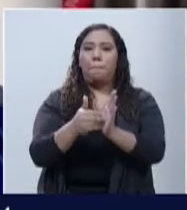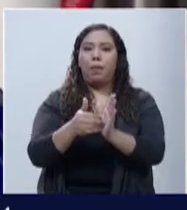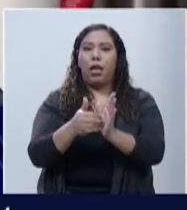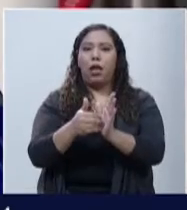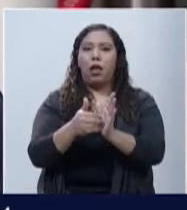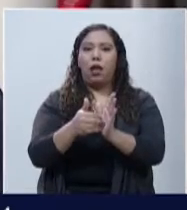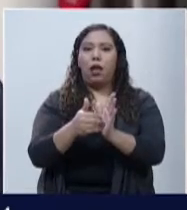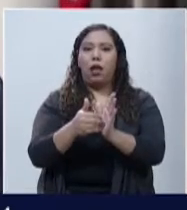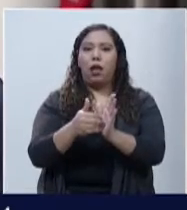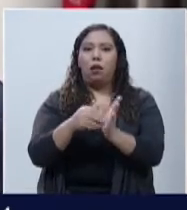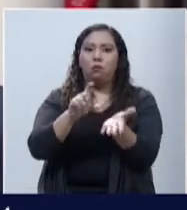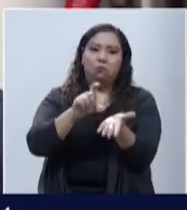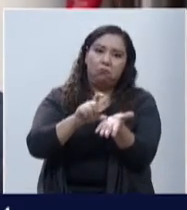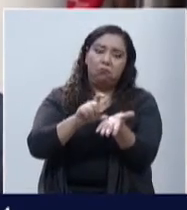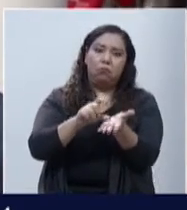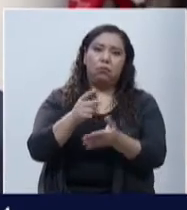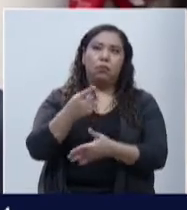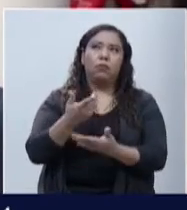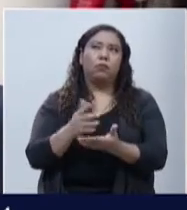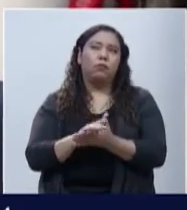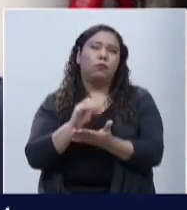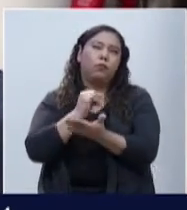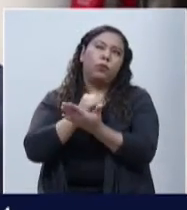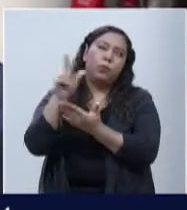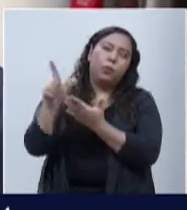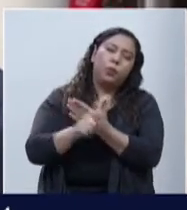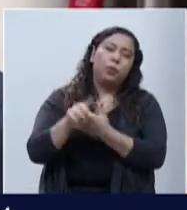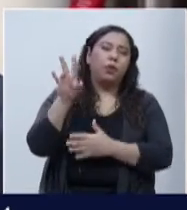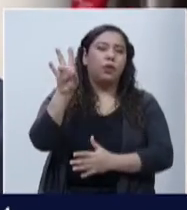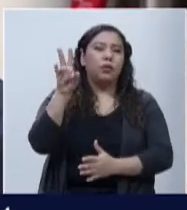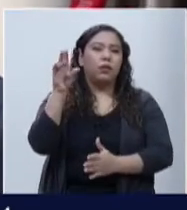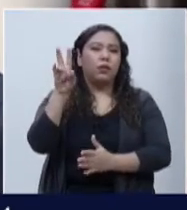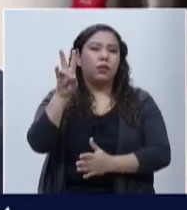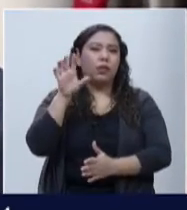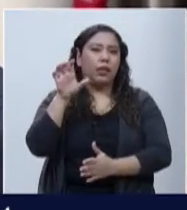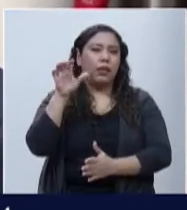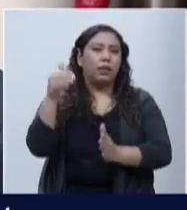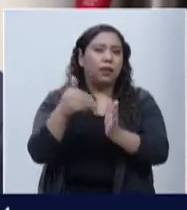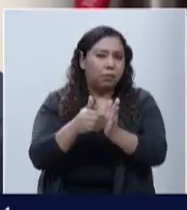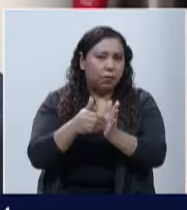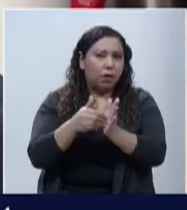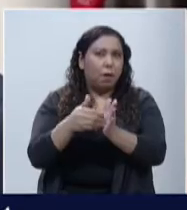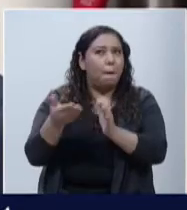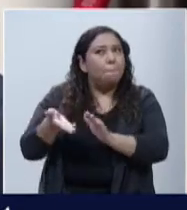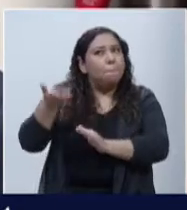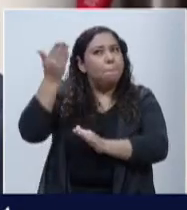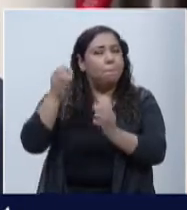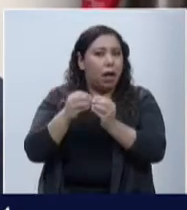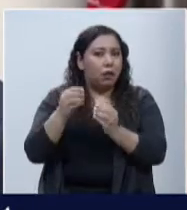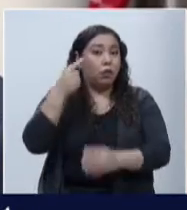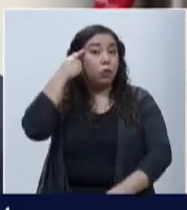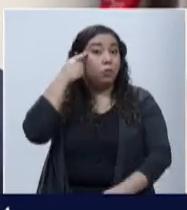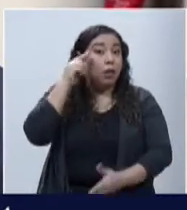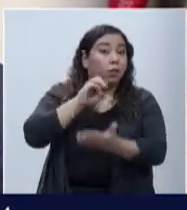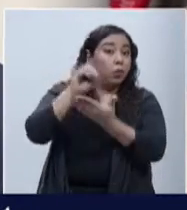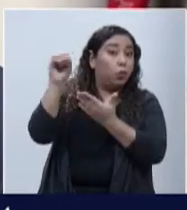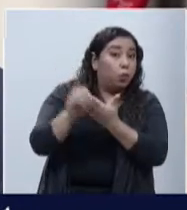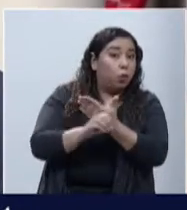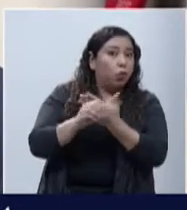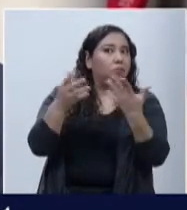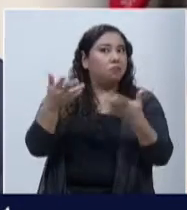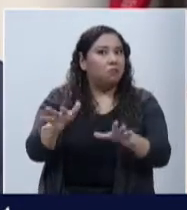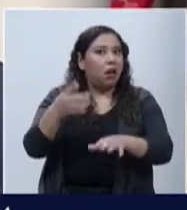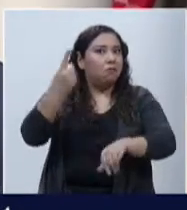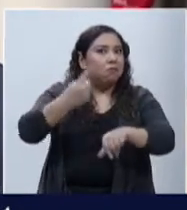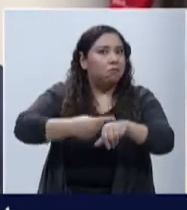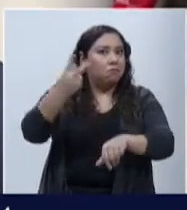el próximo mes quizá 700.000 o un poco más y así espero y vaya por octubre que una buena cantidad de honduras yo ya tenga la